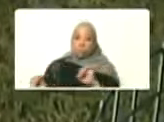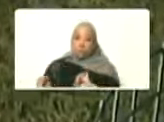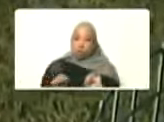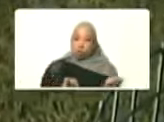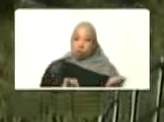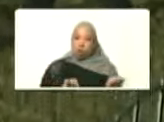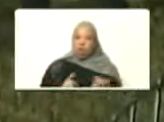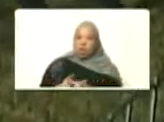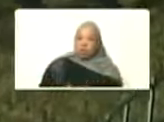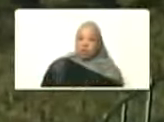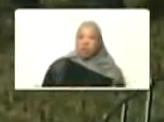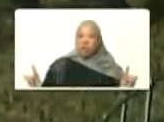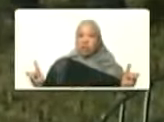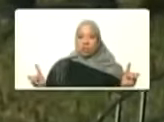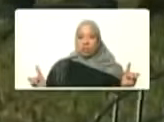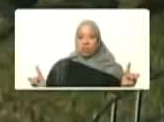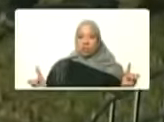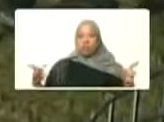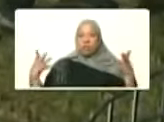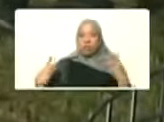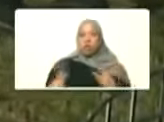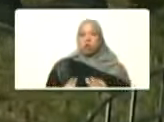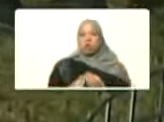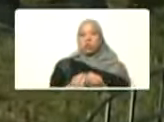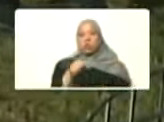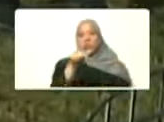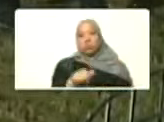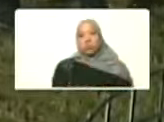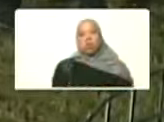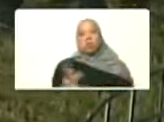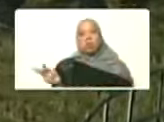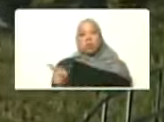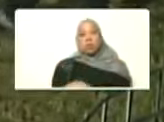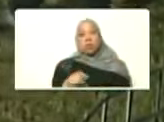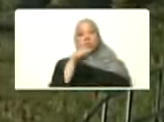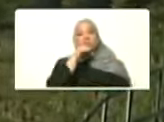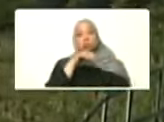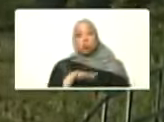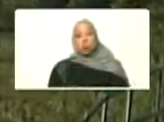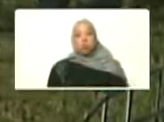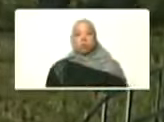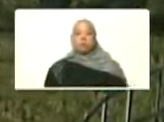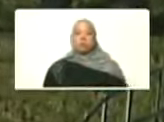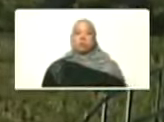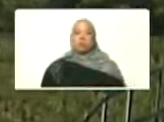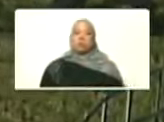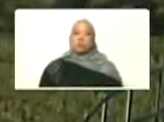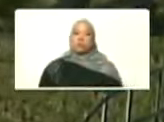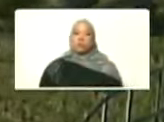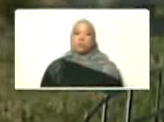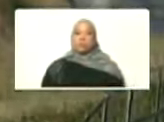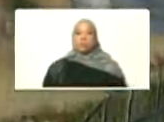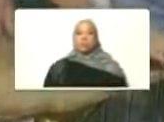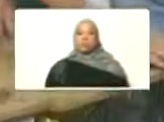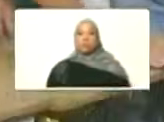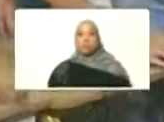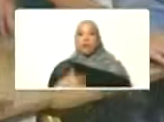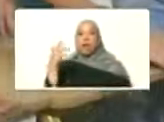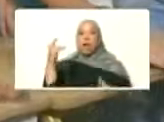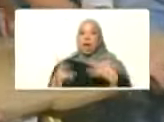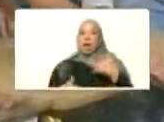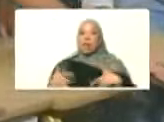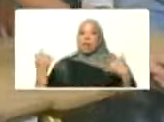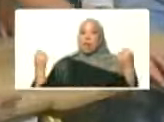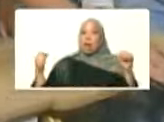Y precisamente, bueno, Paredes, que está conmigo aquí, que forma parte de esta historia, bueno, también activó con Barrio